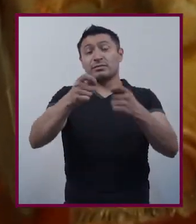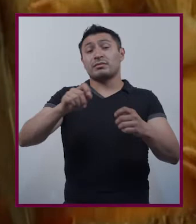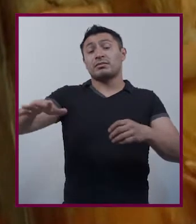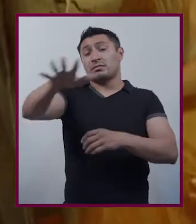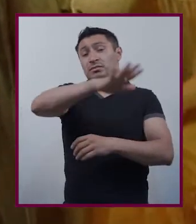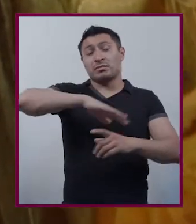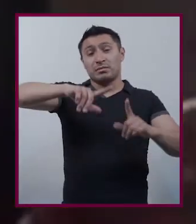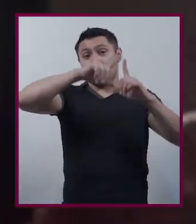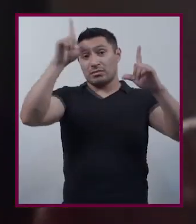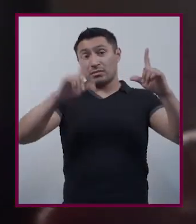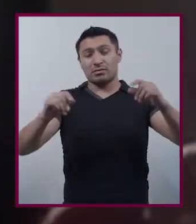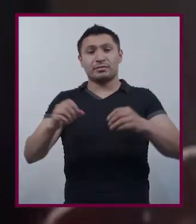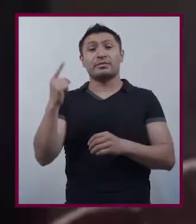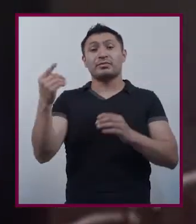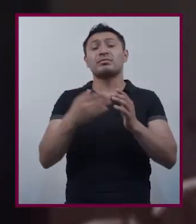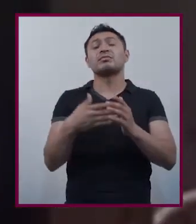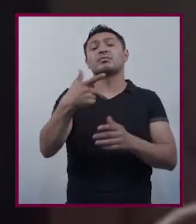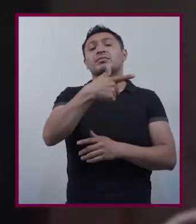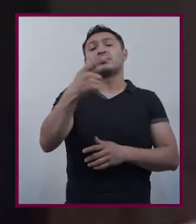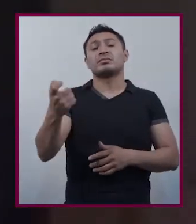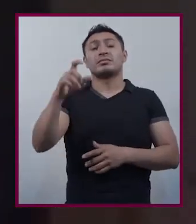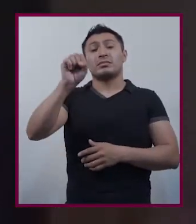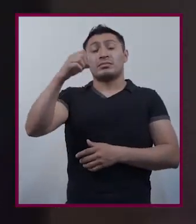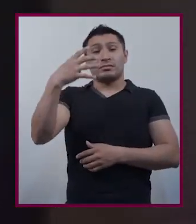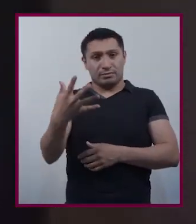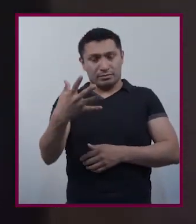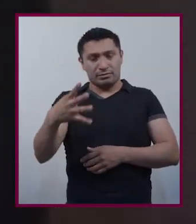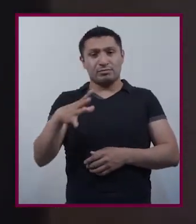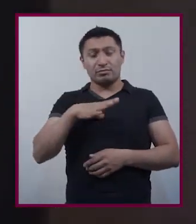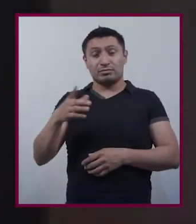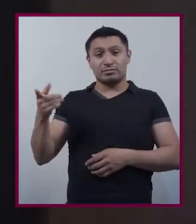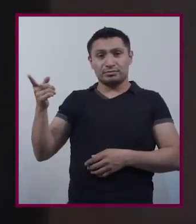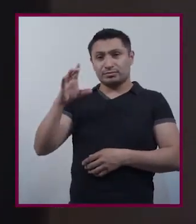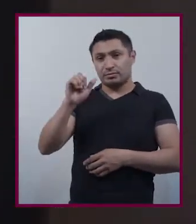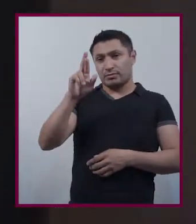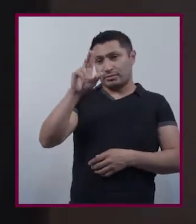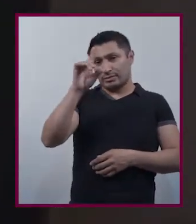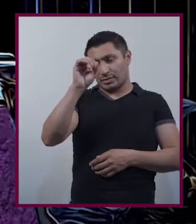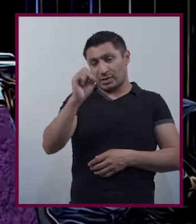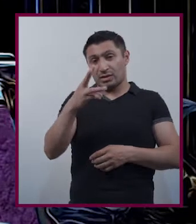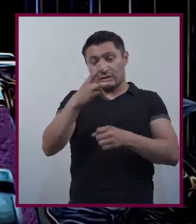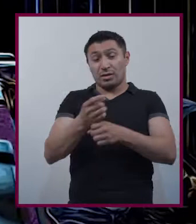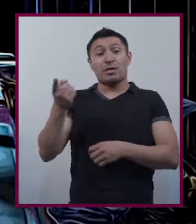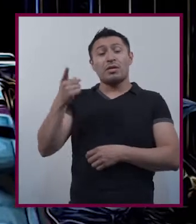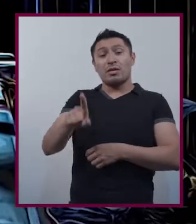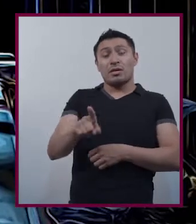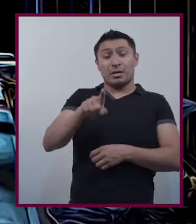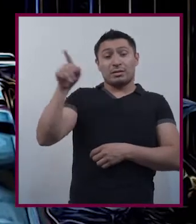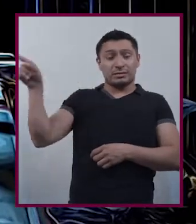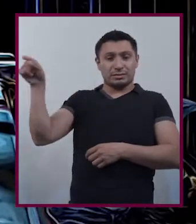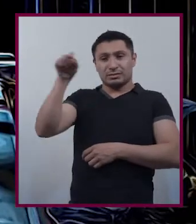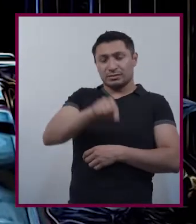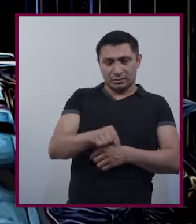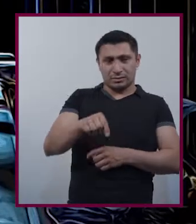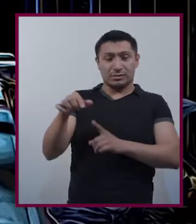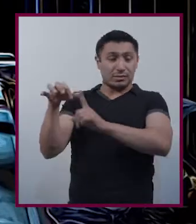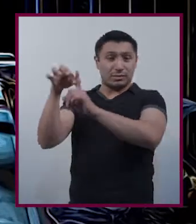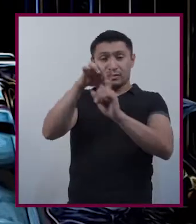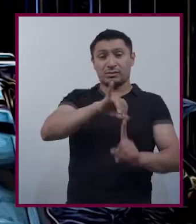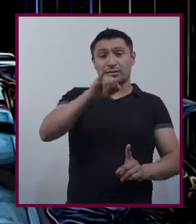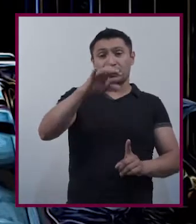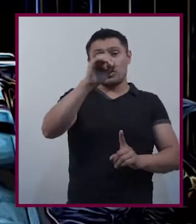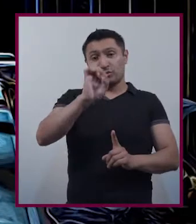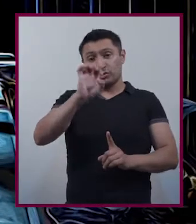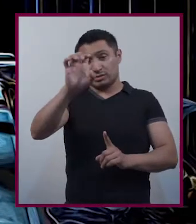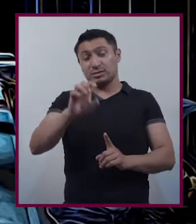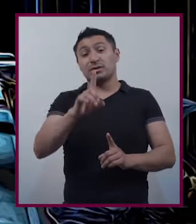sociedad. En 1765, por orden de Carlos III, José de Gálvez llegó a la Nueva España para